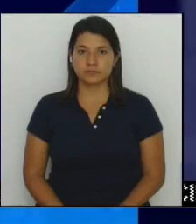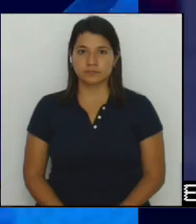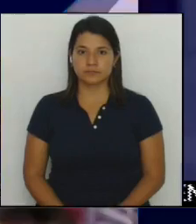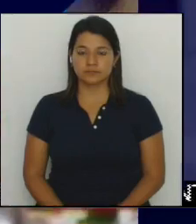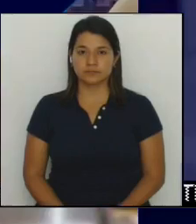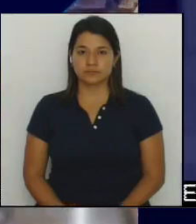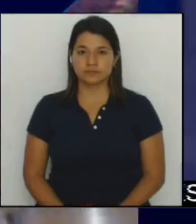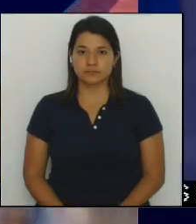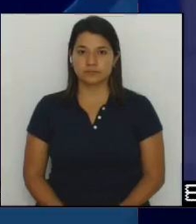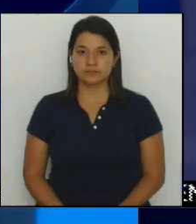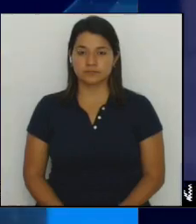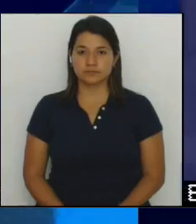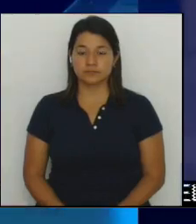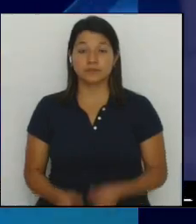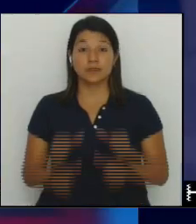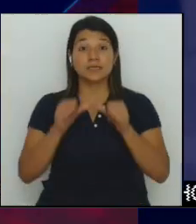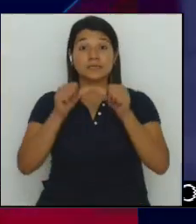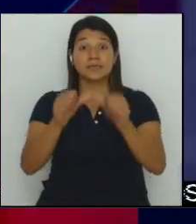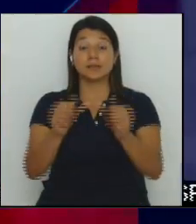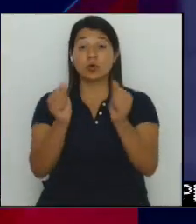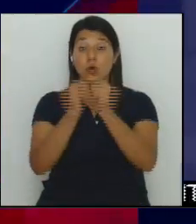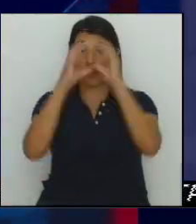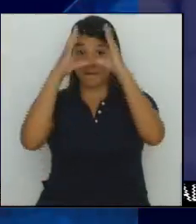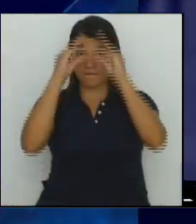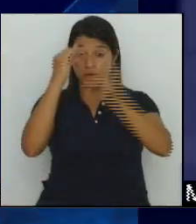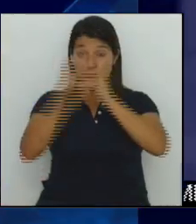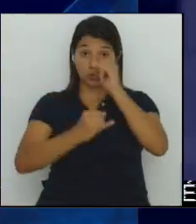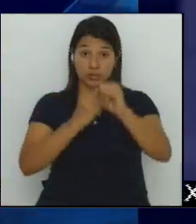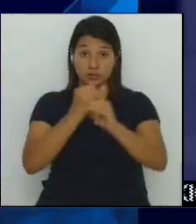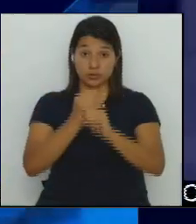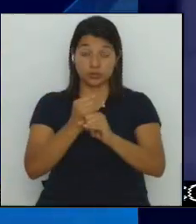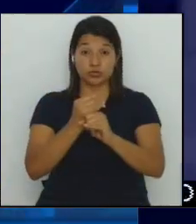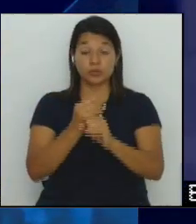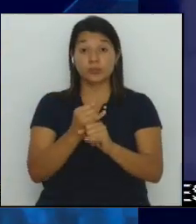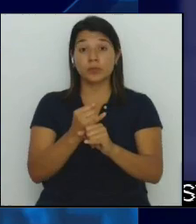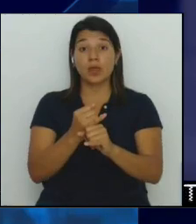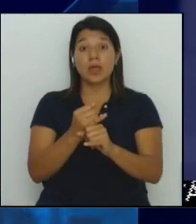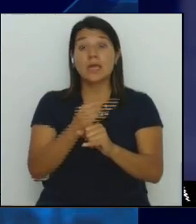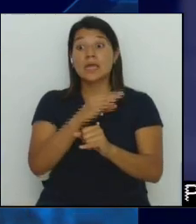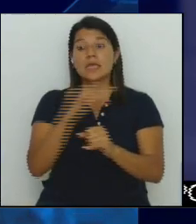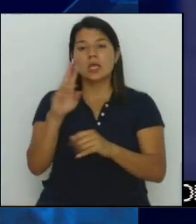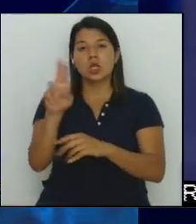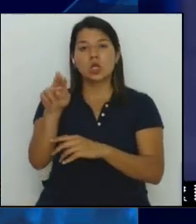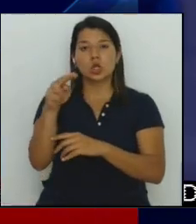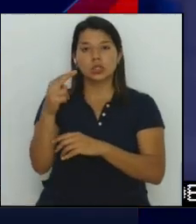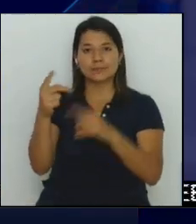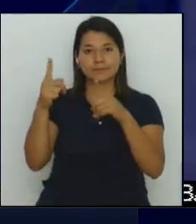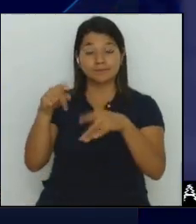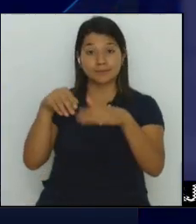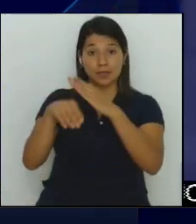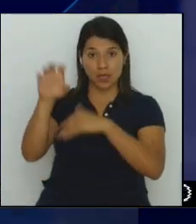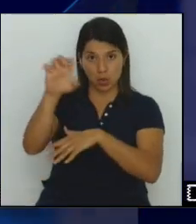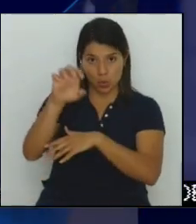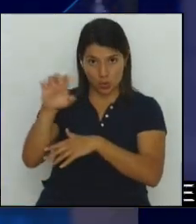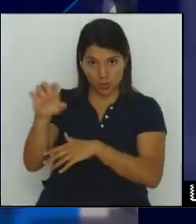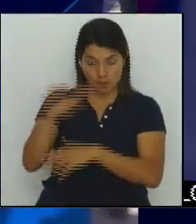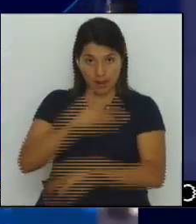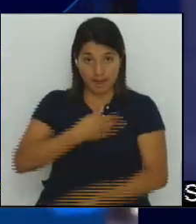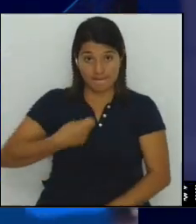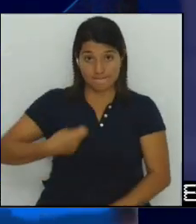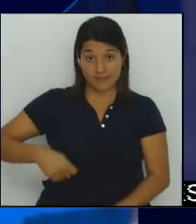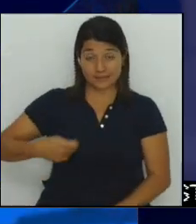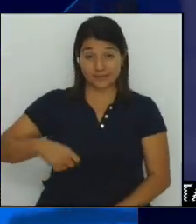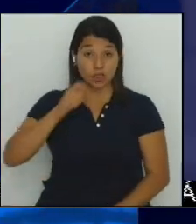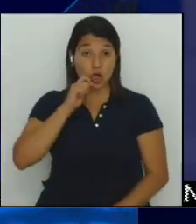Seguimos con la información internacional, ahora noticias que surgen en el viejo continente. El presidente ucraniano continúa su gira por